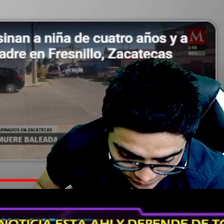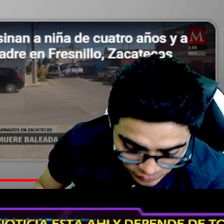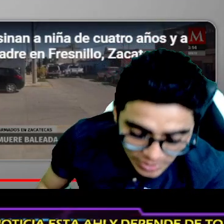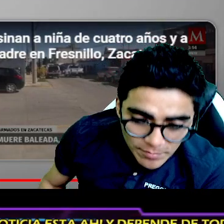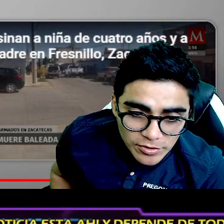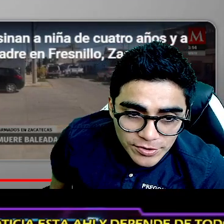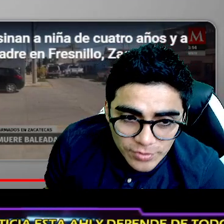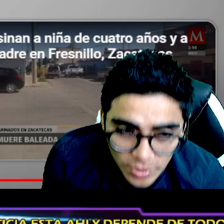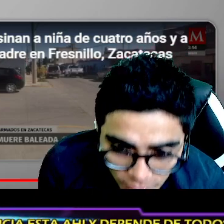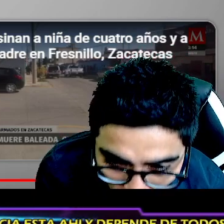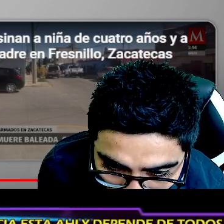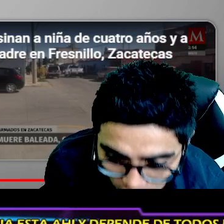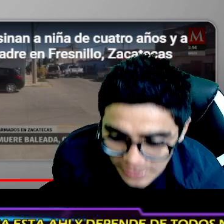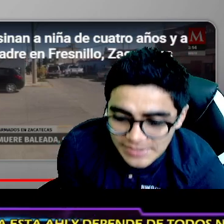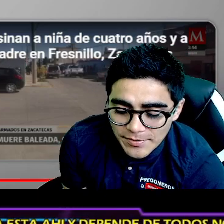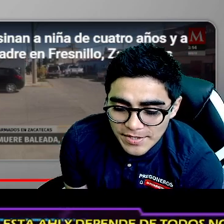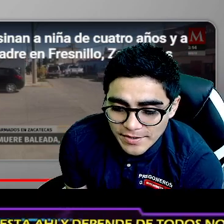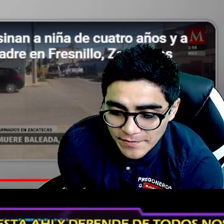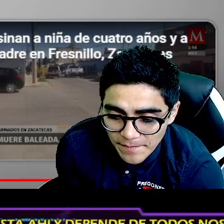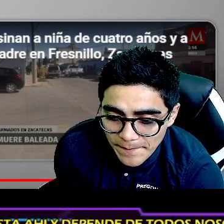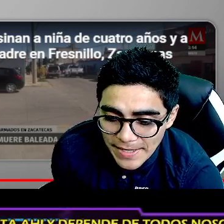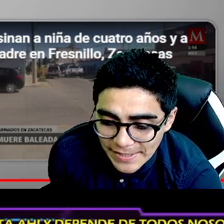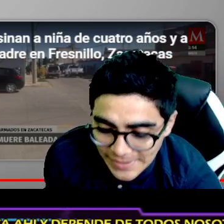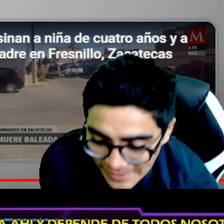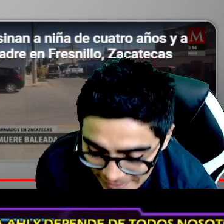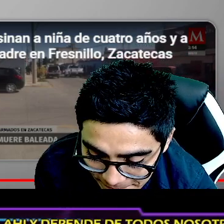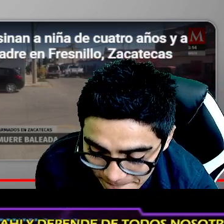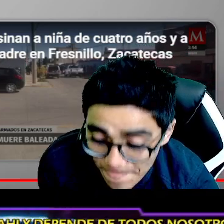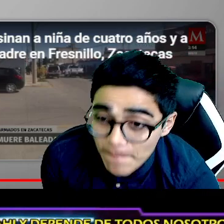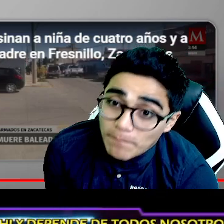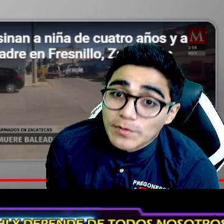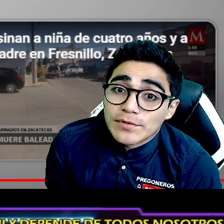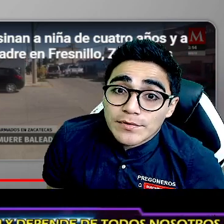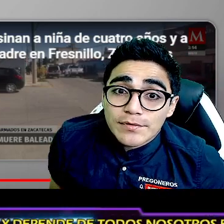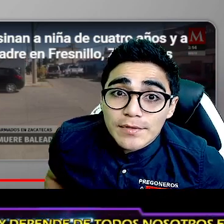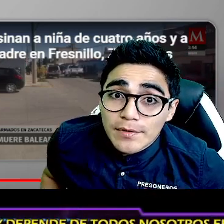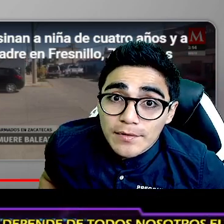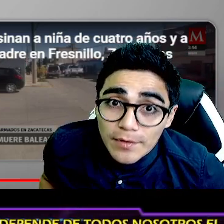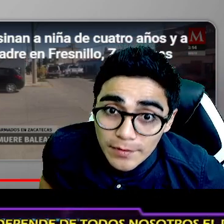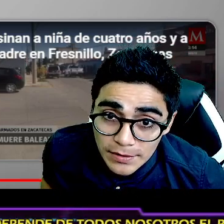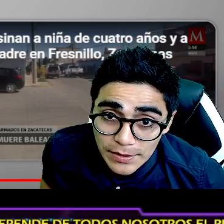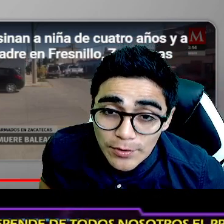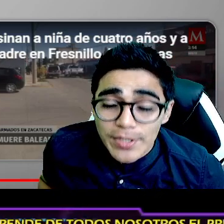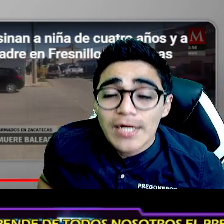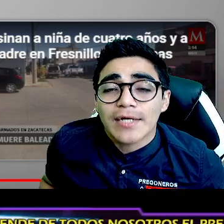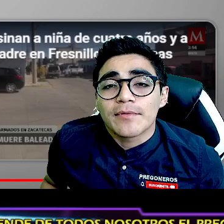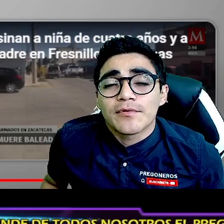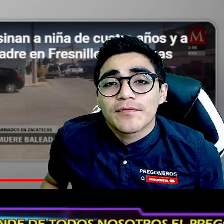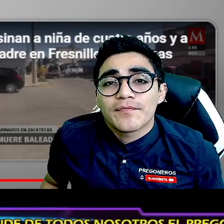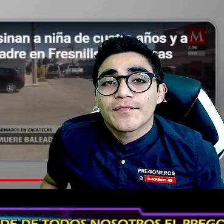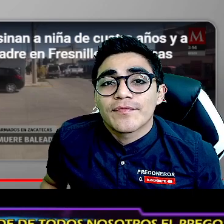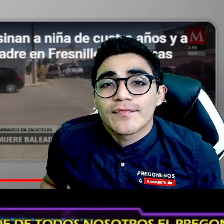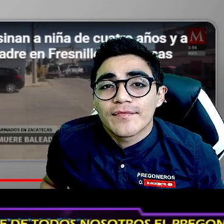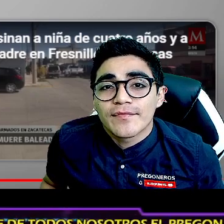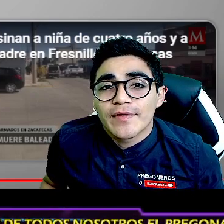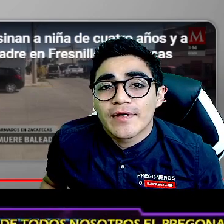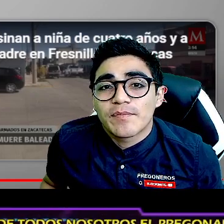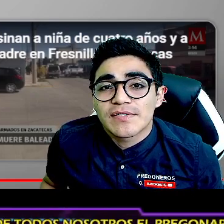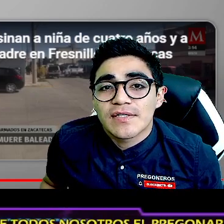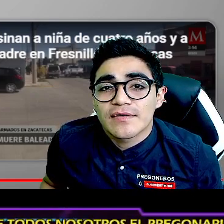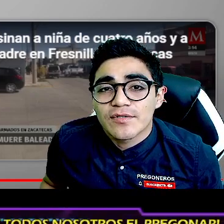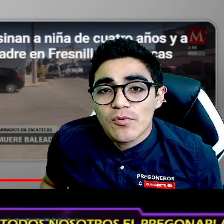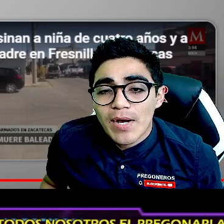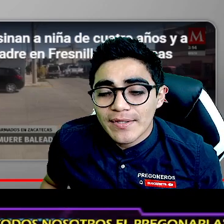Pues escuchamos todo lo que se viene para el día, pues desde hoy el arribo